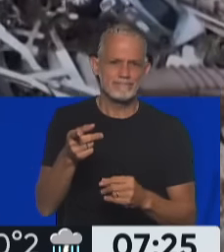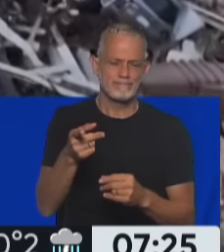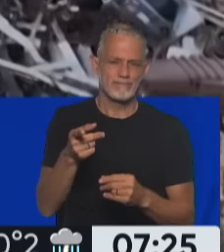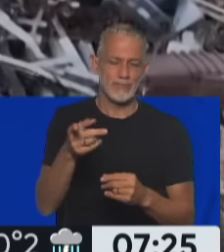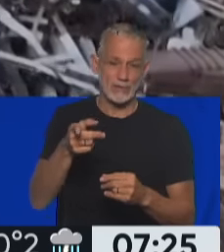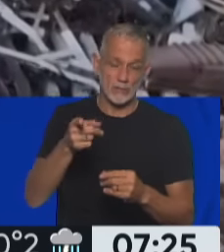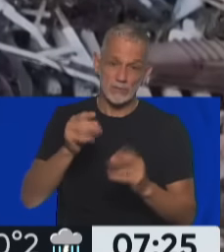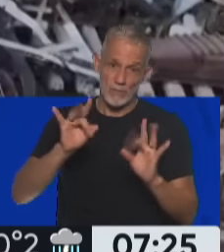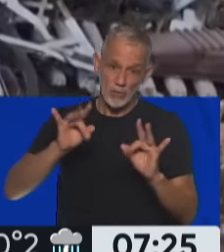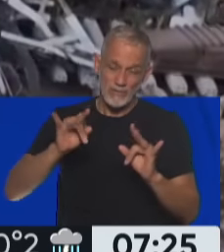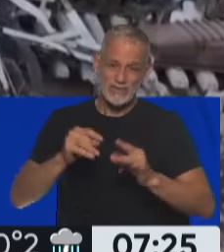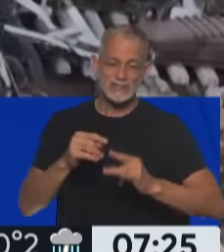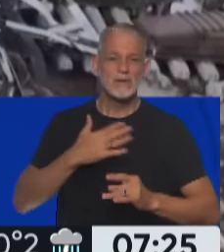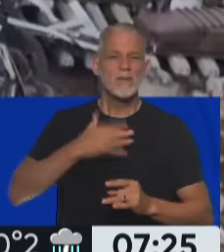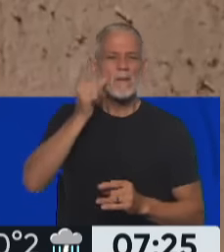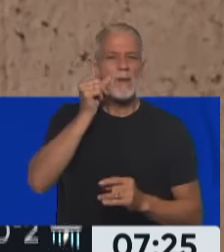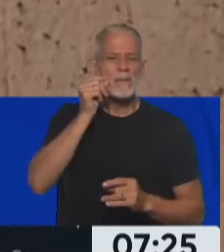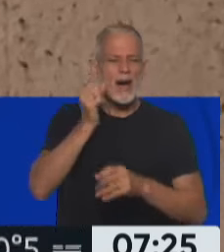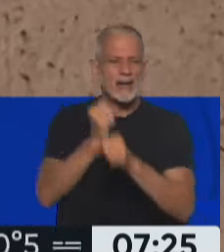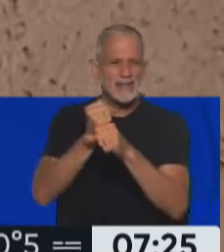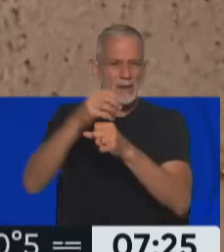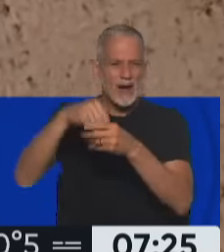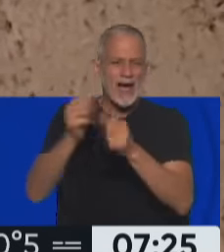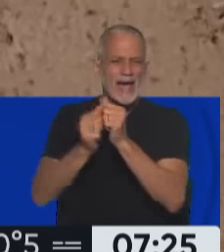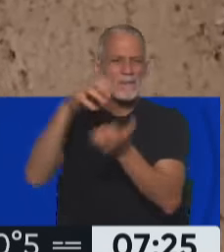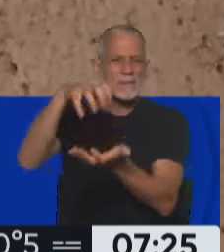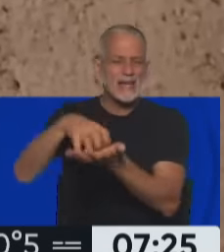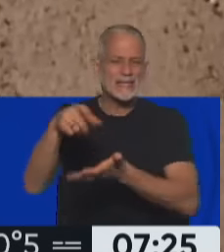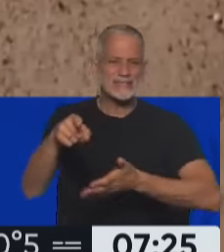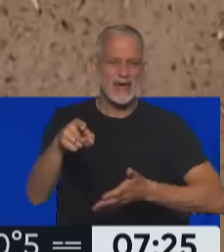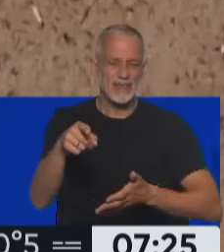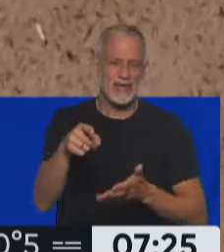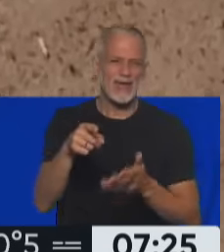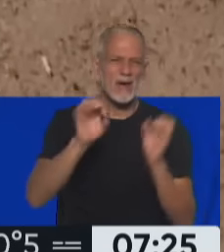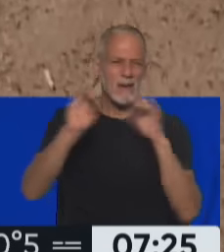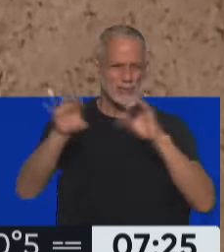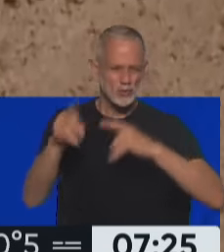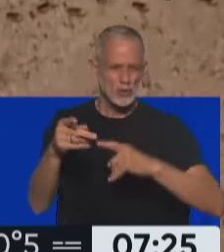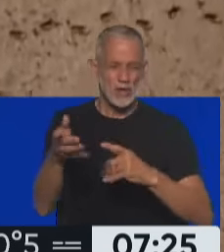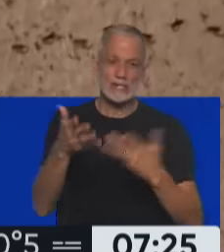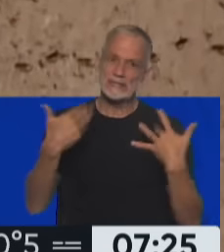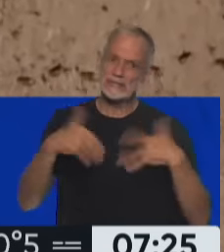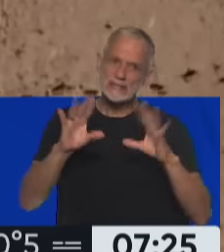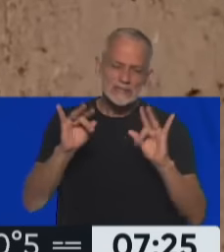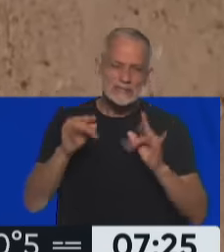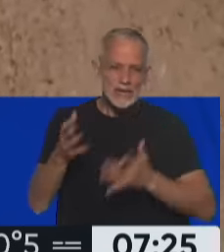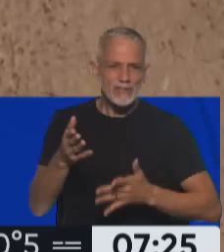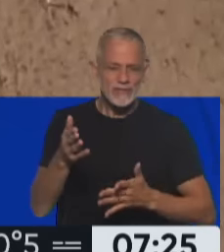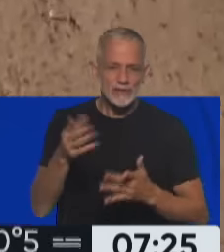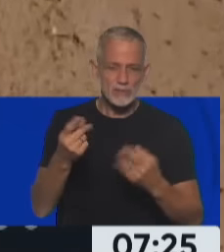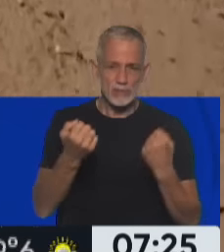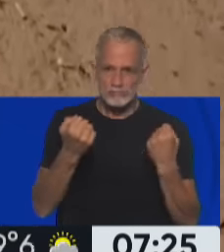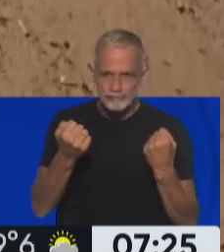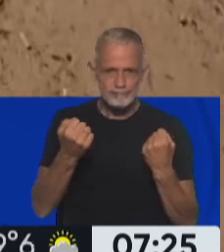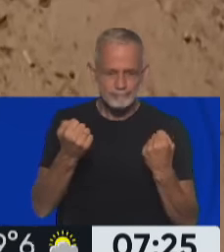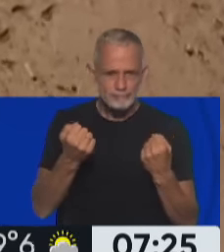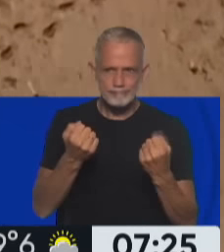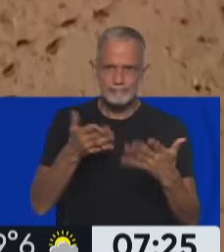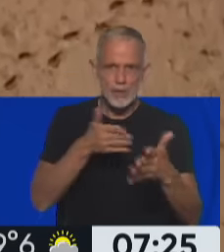bastante complicado. Mismo mi padre, que trabaja en una empresa de recogida de basuras, lo tuvo muy difícil porque no Claro, podían pasar.